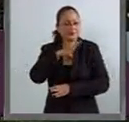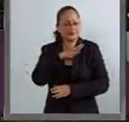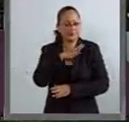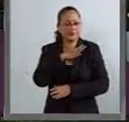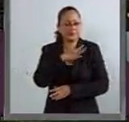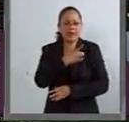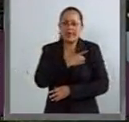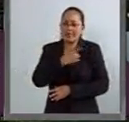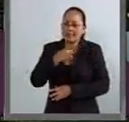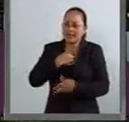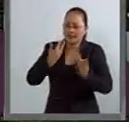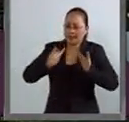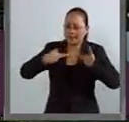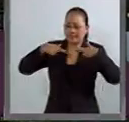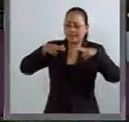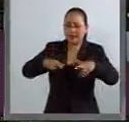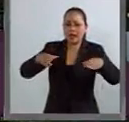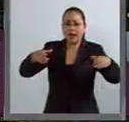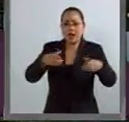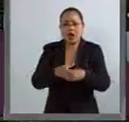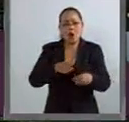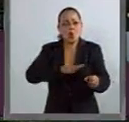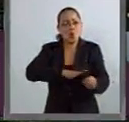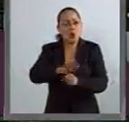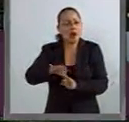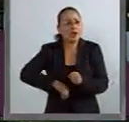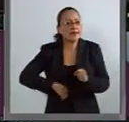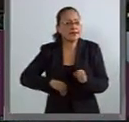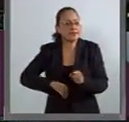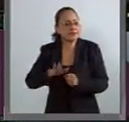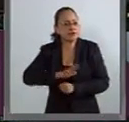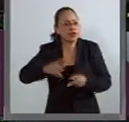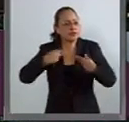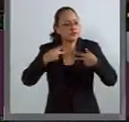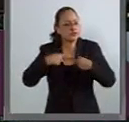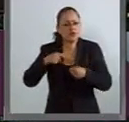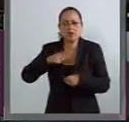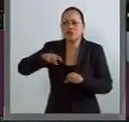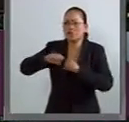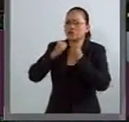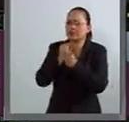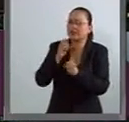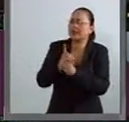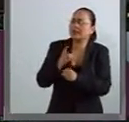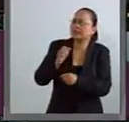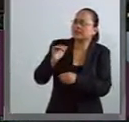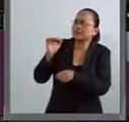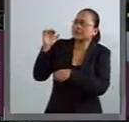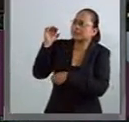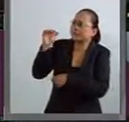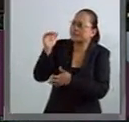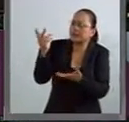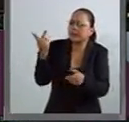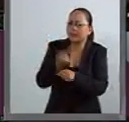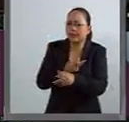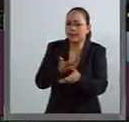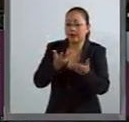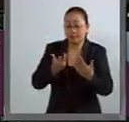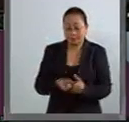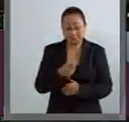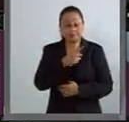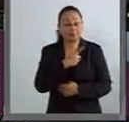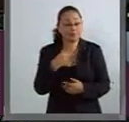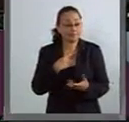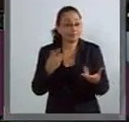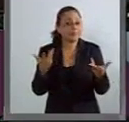es representar los intereses de la ciudadanía, estar atentos a las demandas de la sociedad, y no solo eso, sino